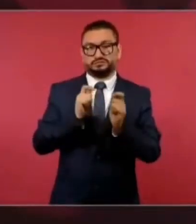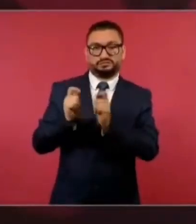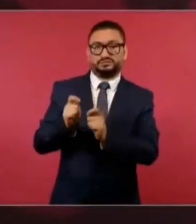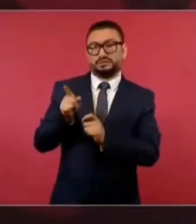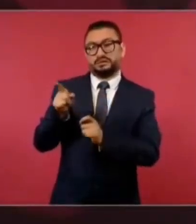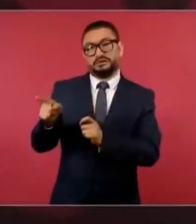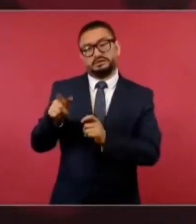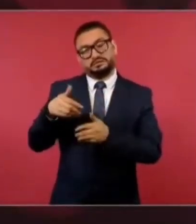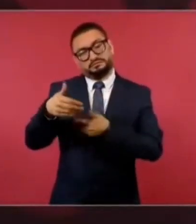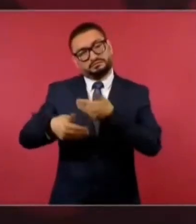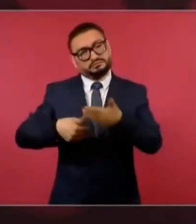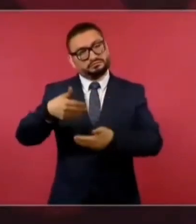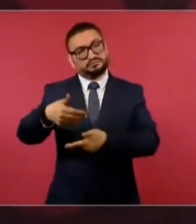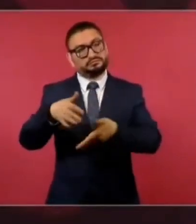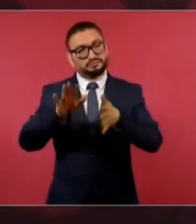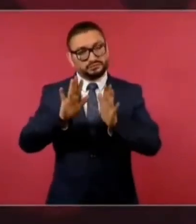resolver